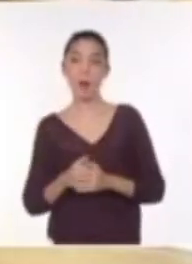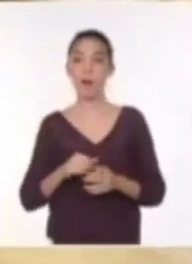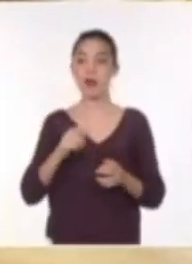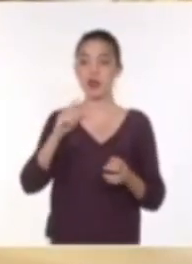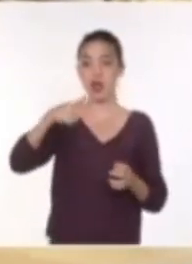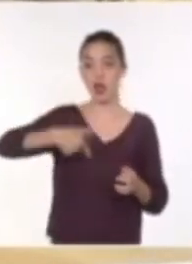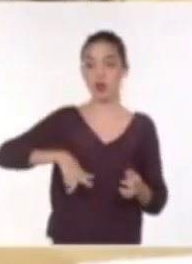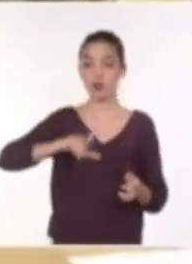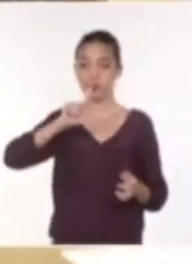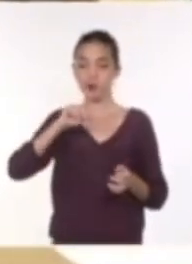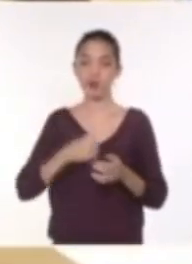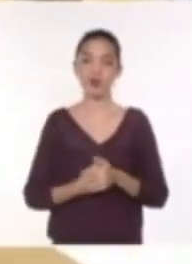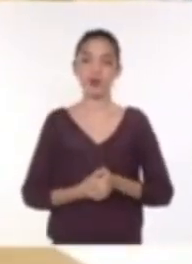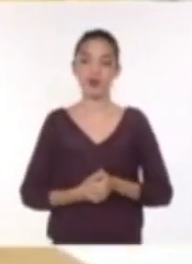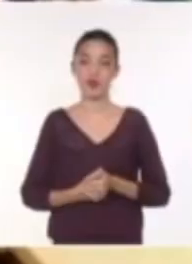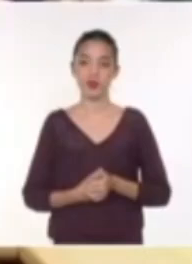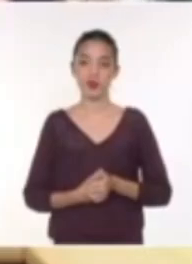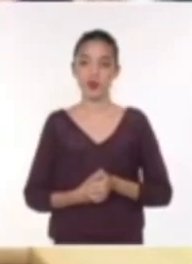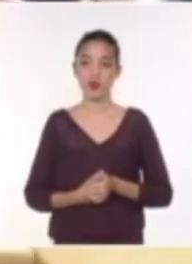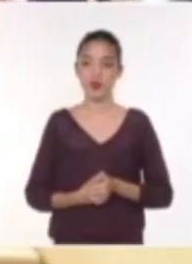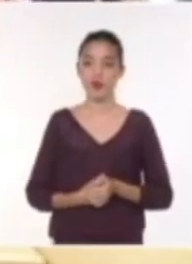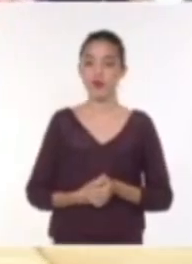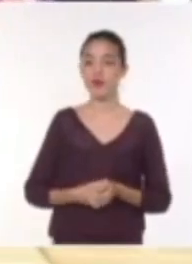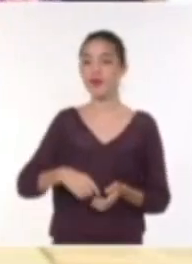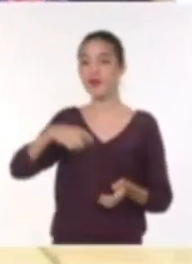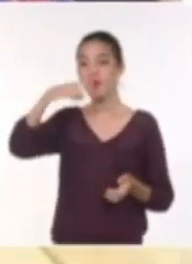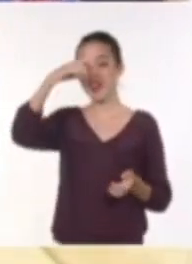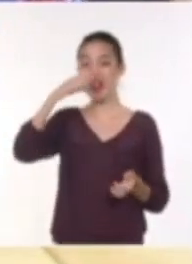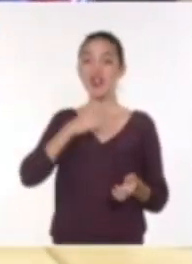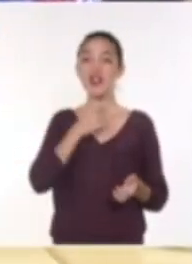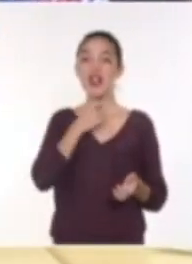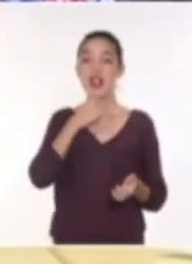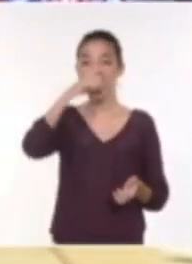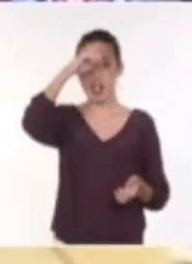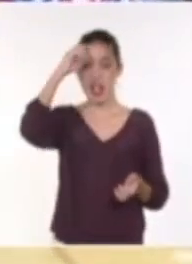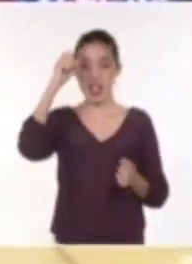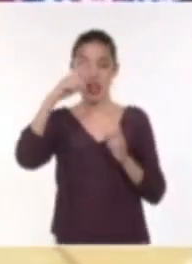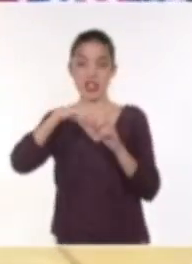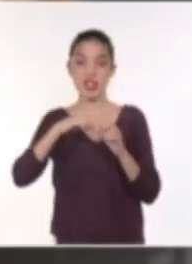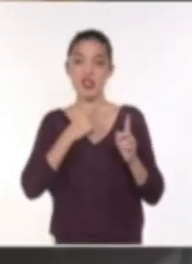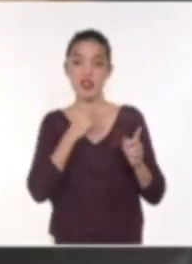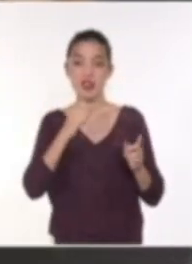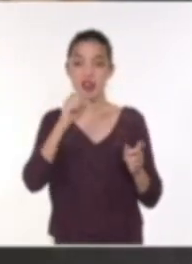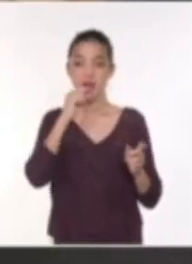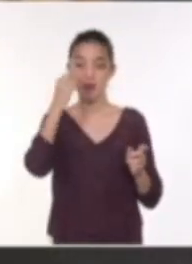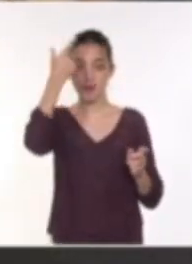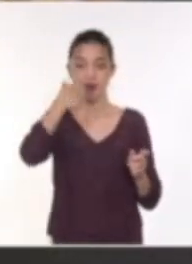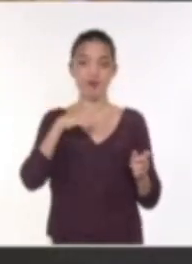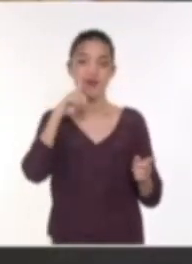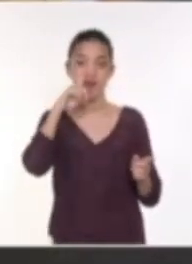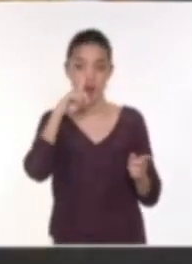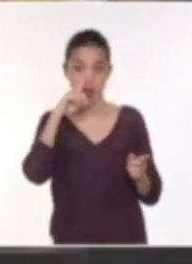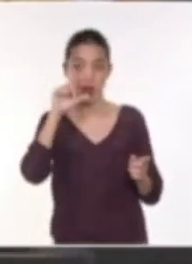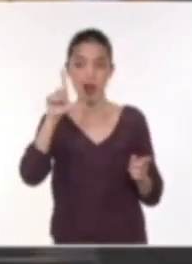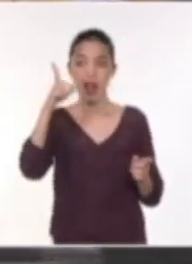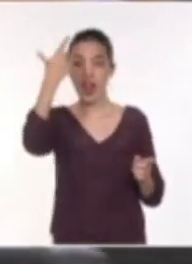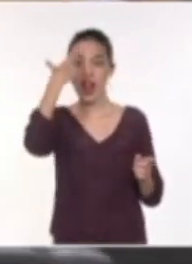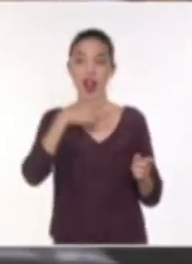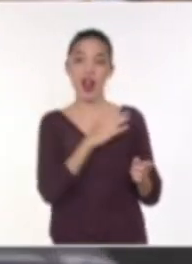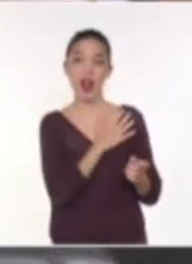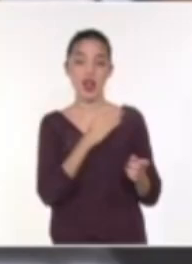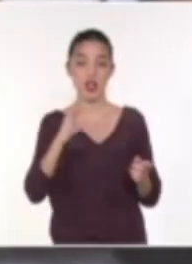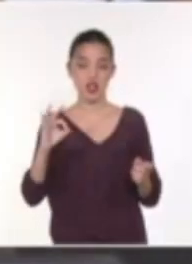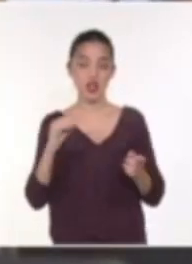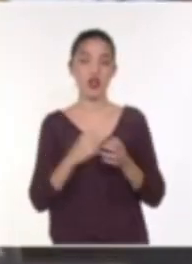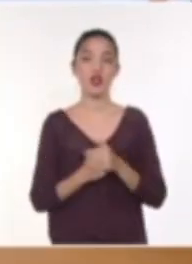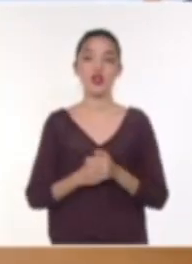Lazo Hernández, presidente del órgano supremo del Poder del Estado, comunicó formalmente el contenido del Acuerdo 94 de